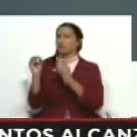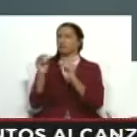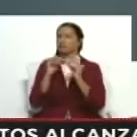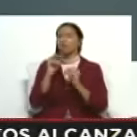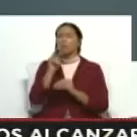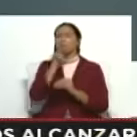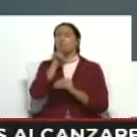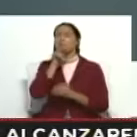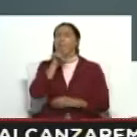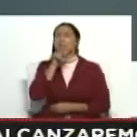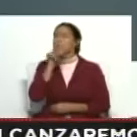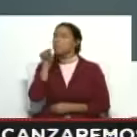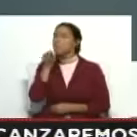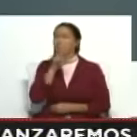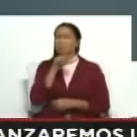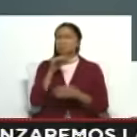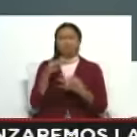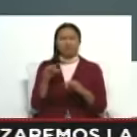arrastrados,